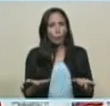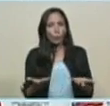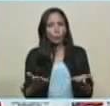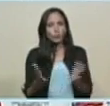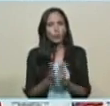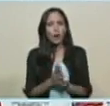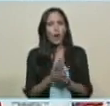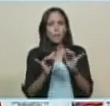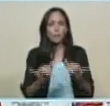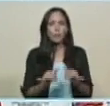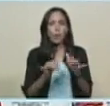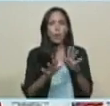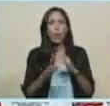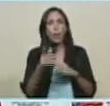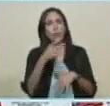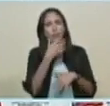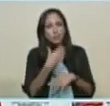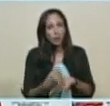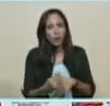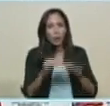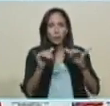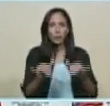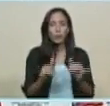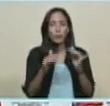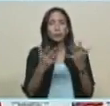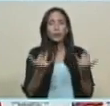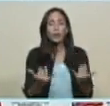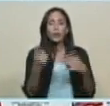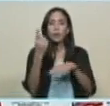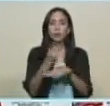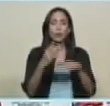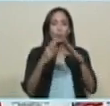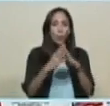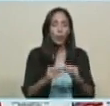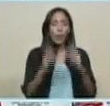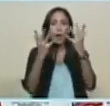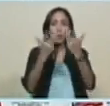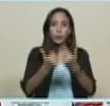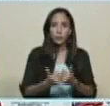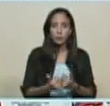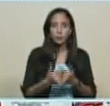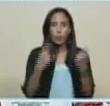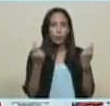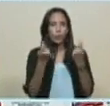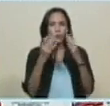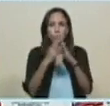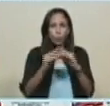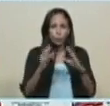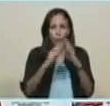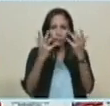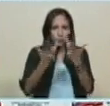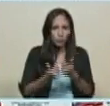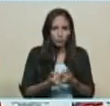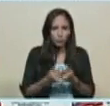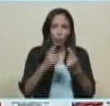producto de las propias Navidades, de decretar en toda la Administración Pública Central Nacional,